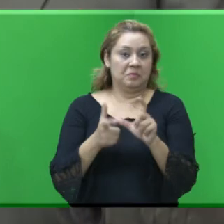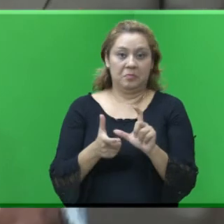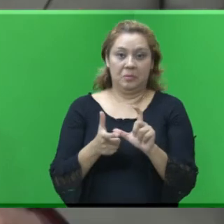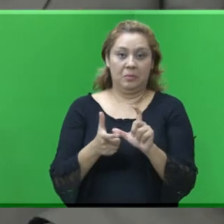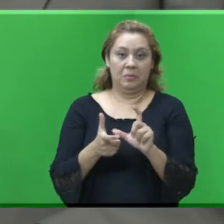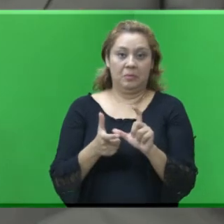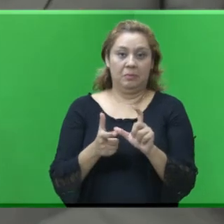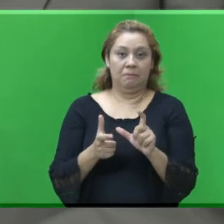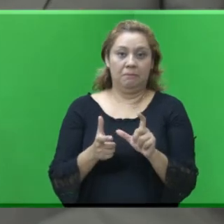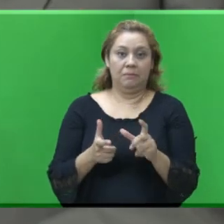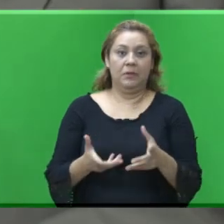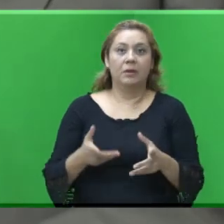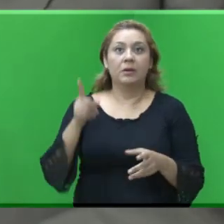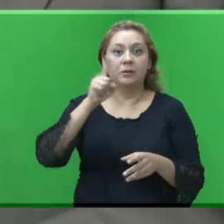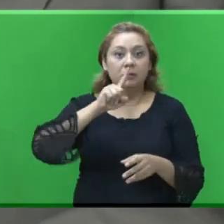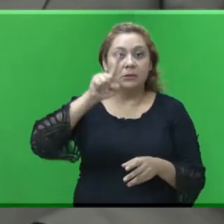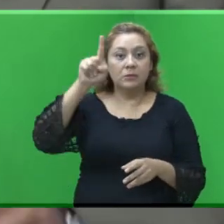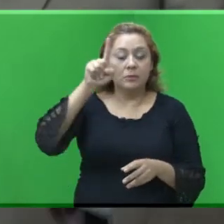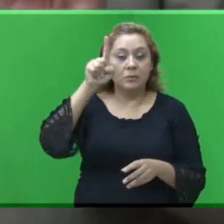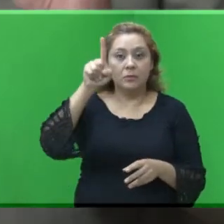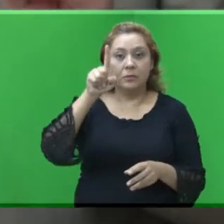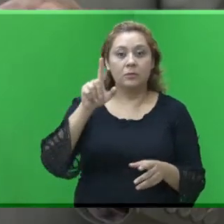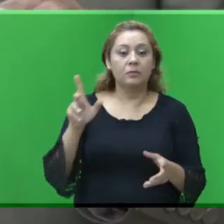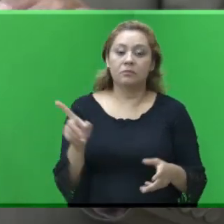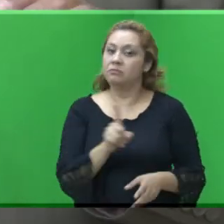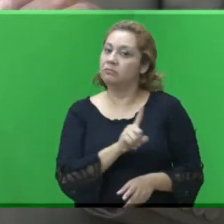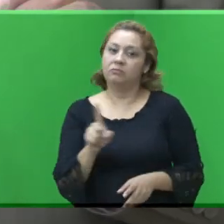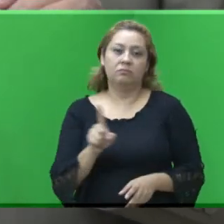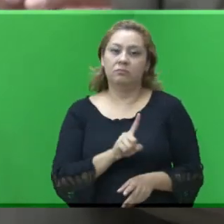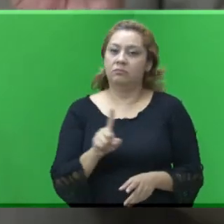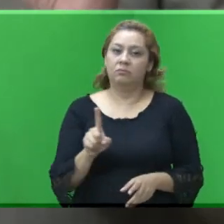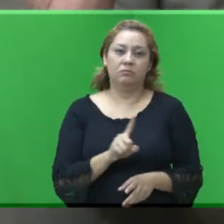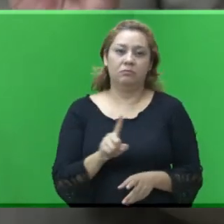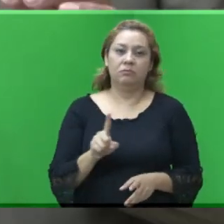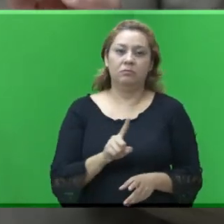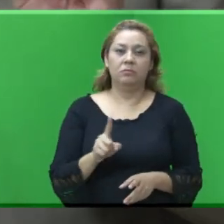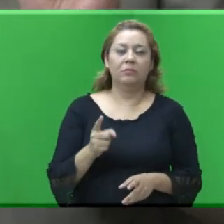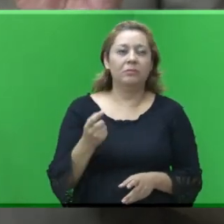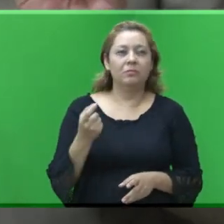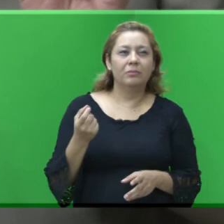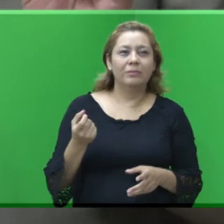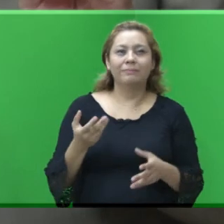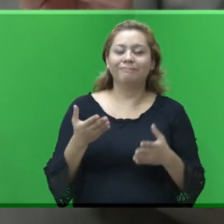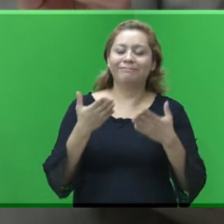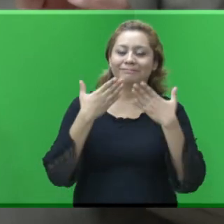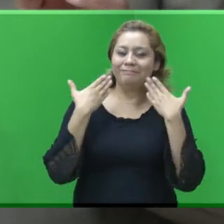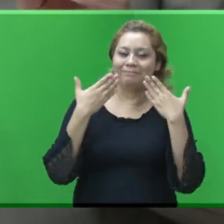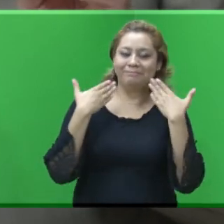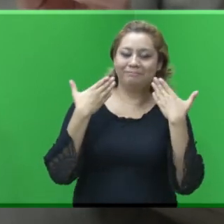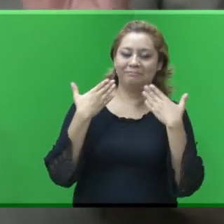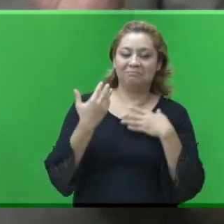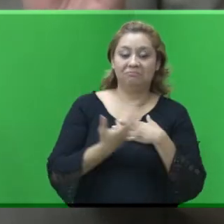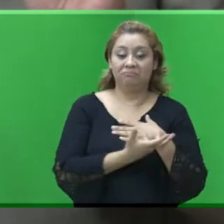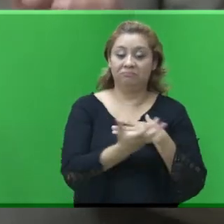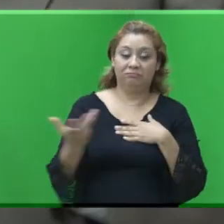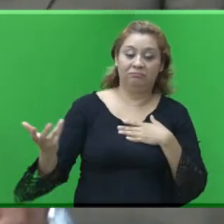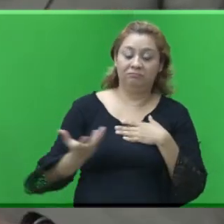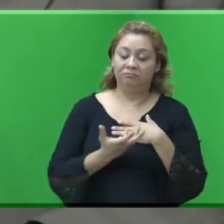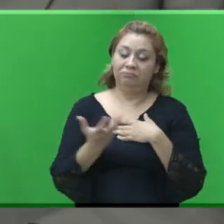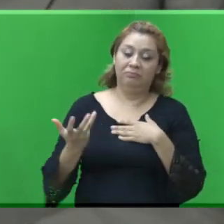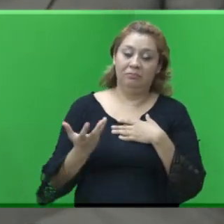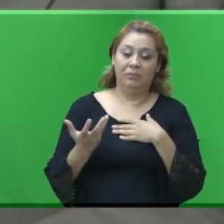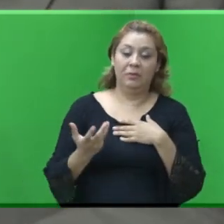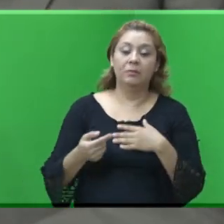Esto no ha cambiado, amigos. El Señor no tiene mucho contentamiento con muchos